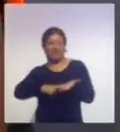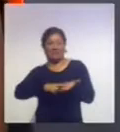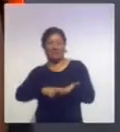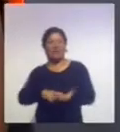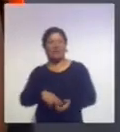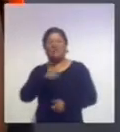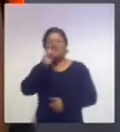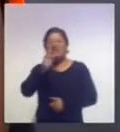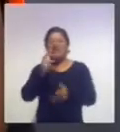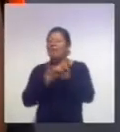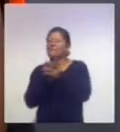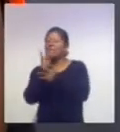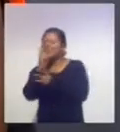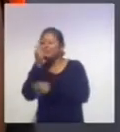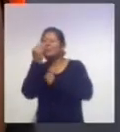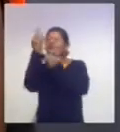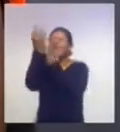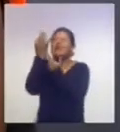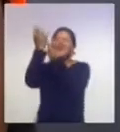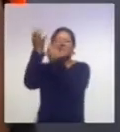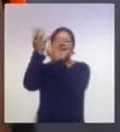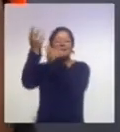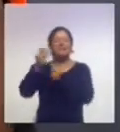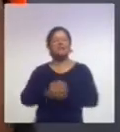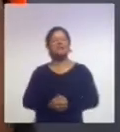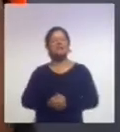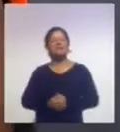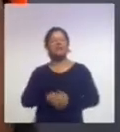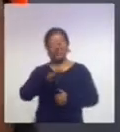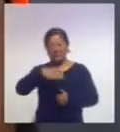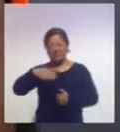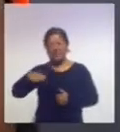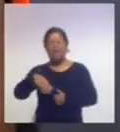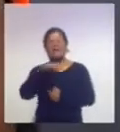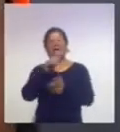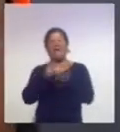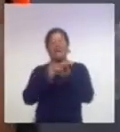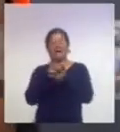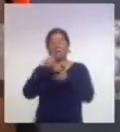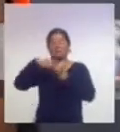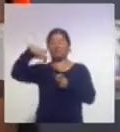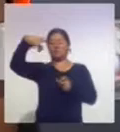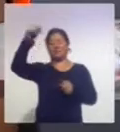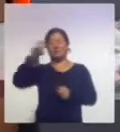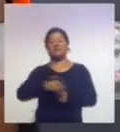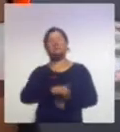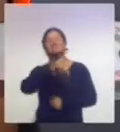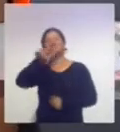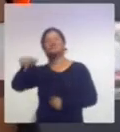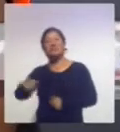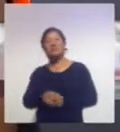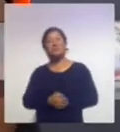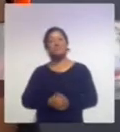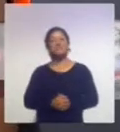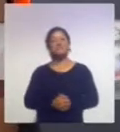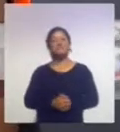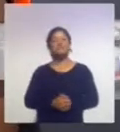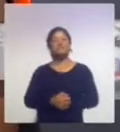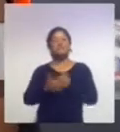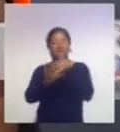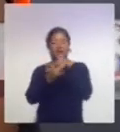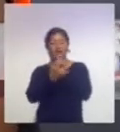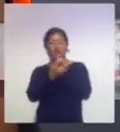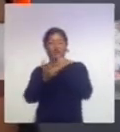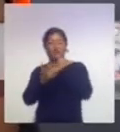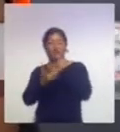a la milpa, la esperanza, las pintamos con espinaca, todo natural, uh-huh, y la rosa era con la tuna, una